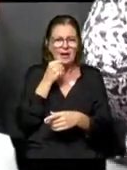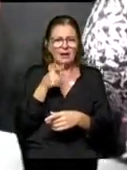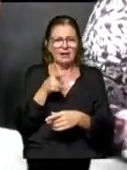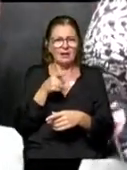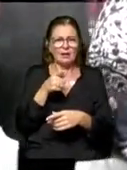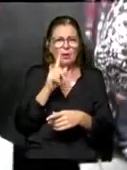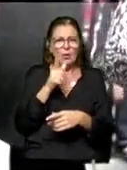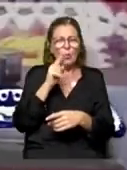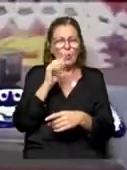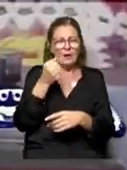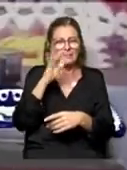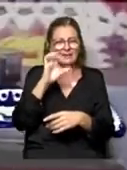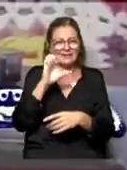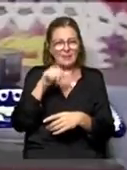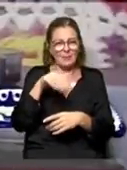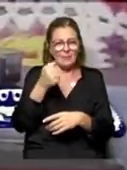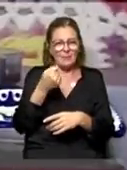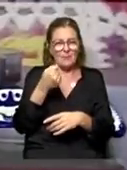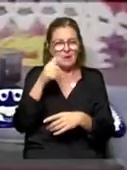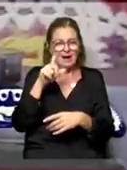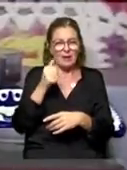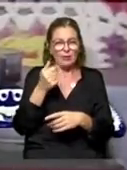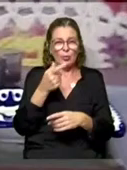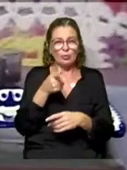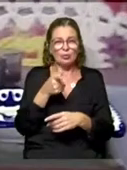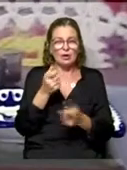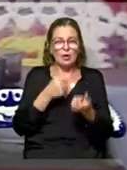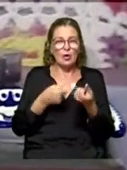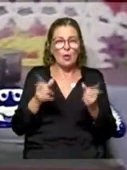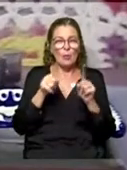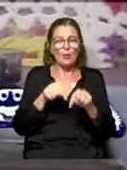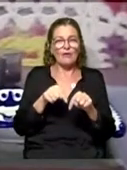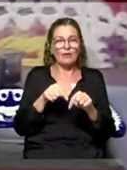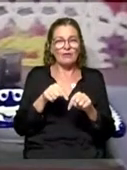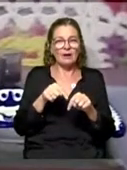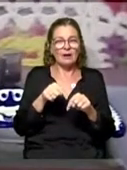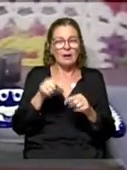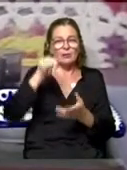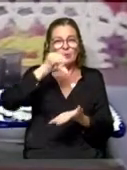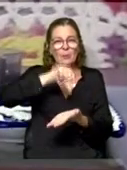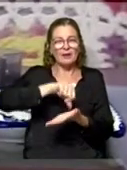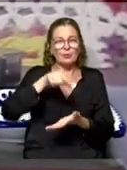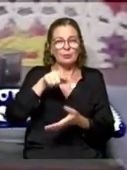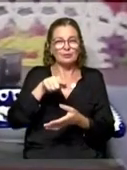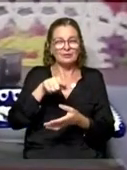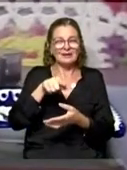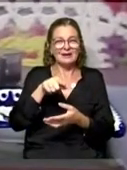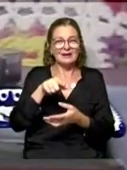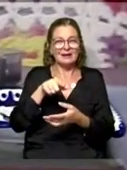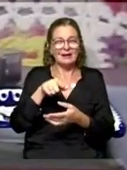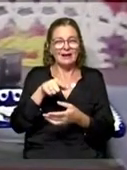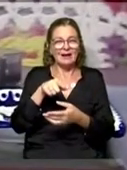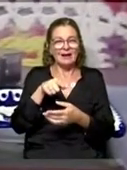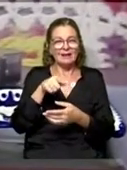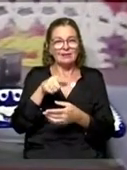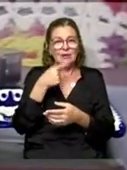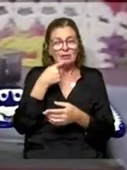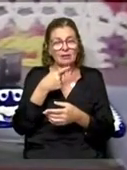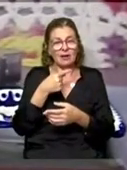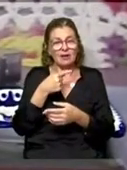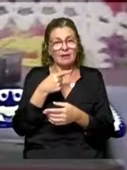Guatemala y le decía, usted no puede volver a los salvadoreños a su país de origen porque usted está cometiendo un delito de doble subunidad. Yo le decía,